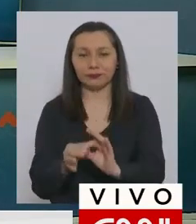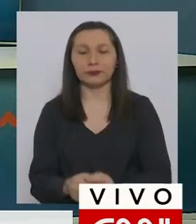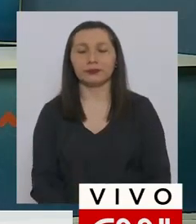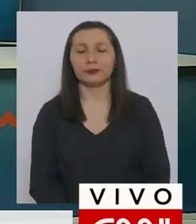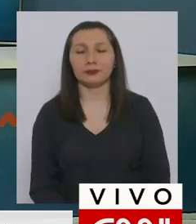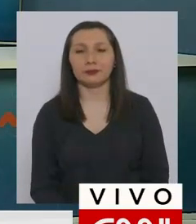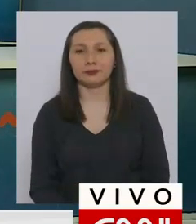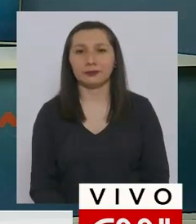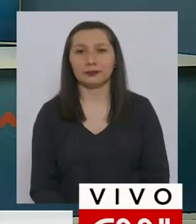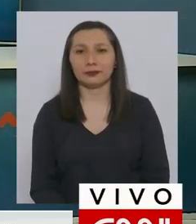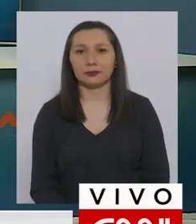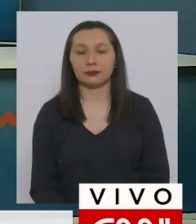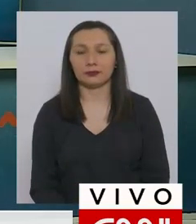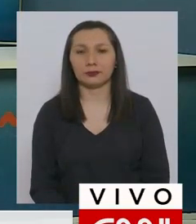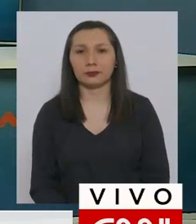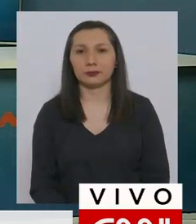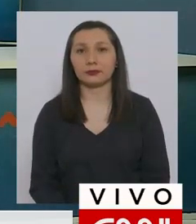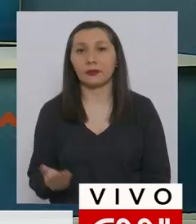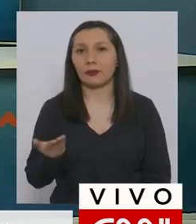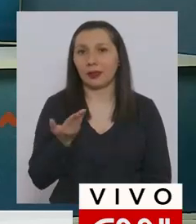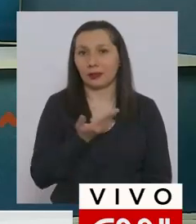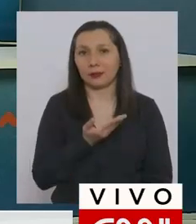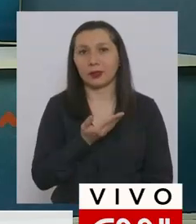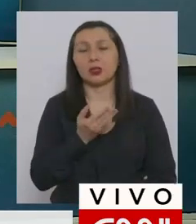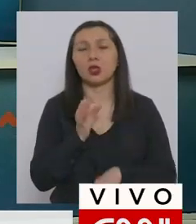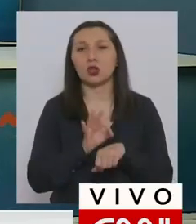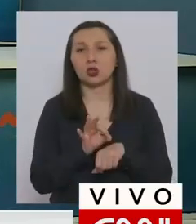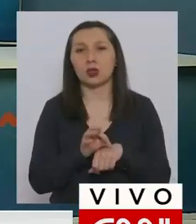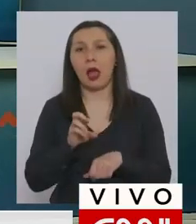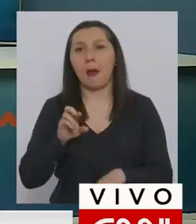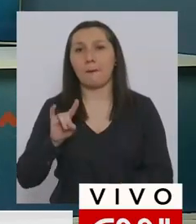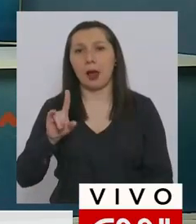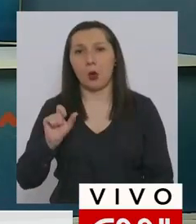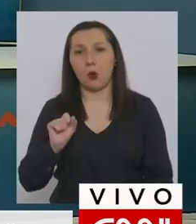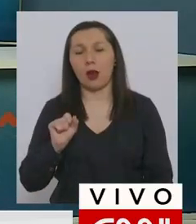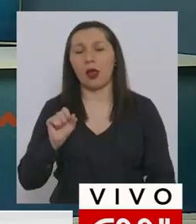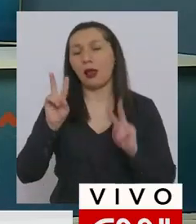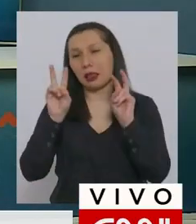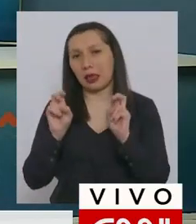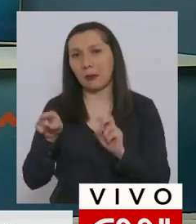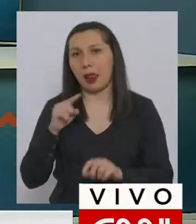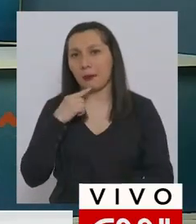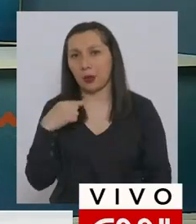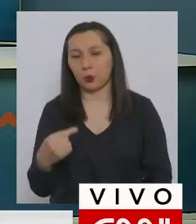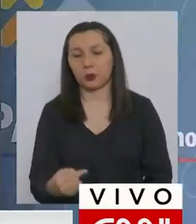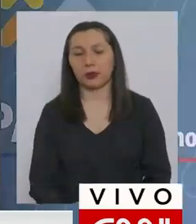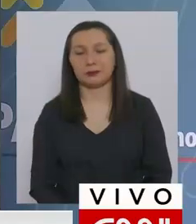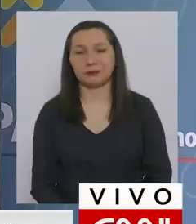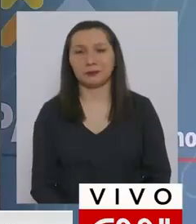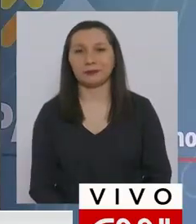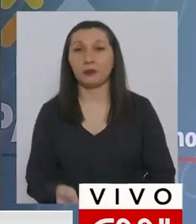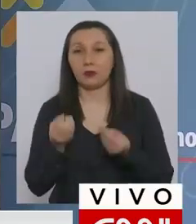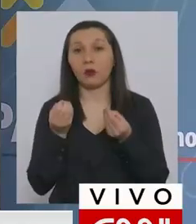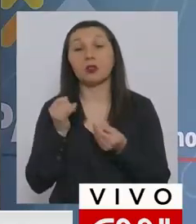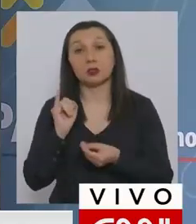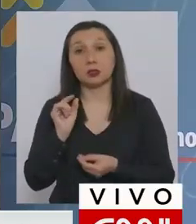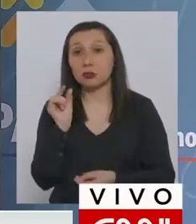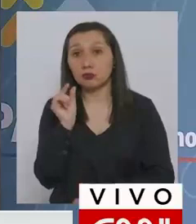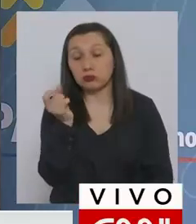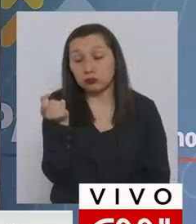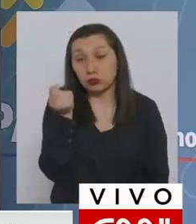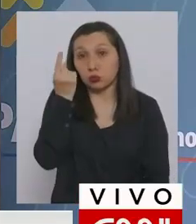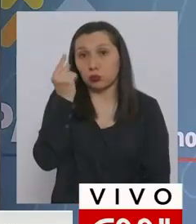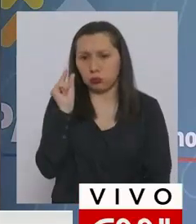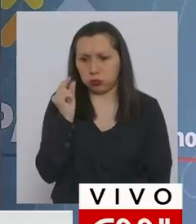Los Ángeles. Esos serían los cambios del paso a paso, ministro. Muchas gracias, doctor Duñac, perdón,